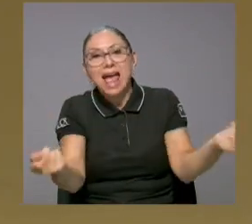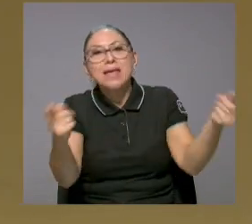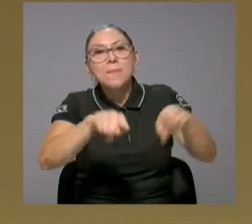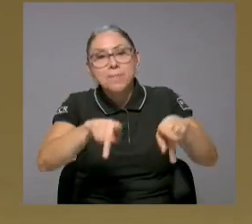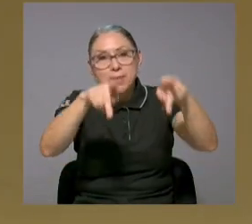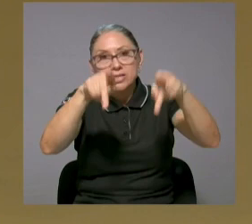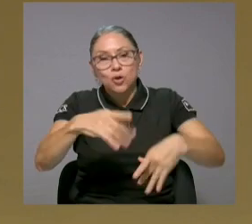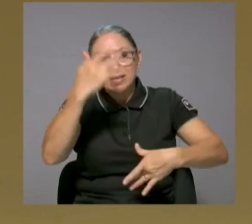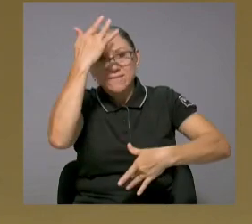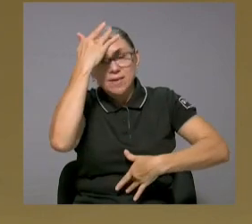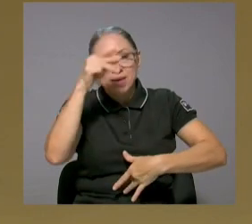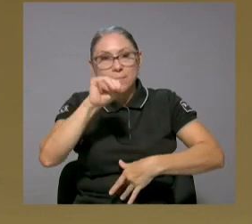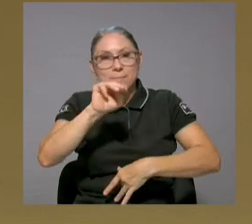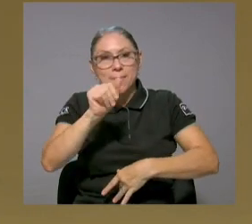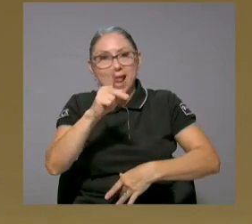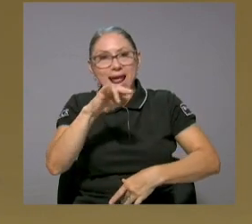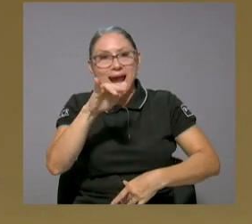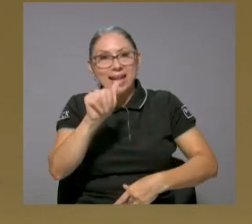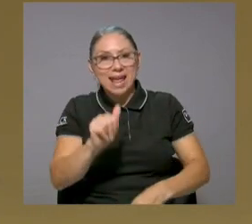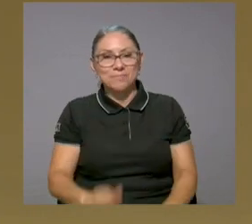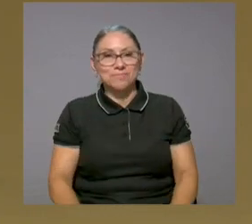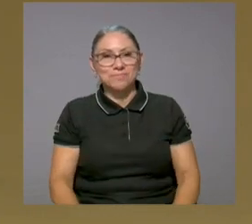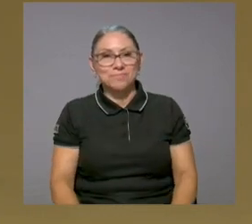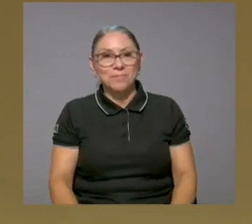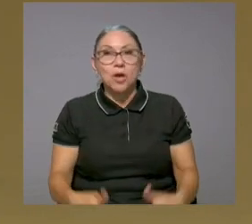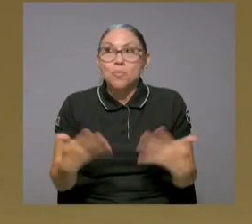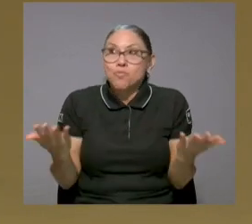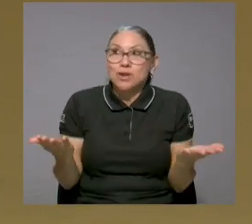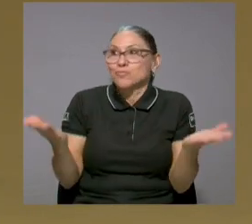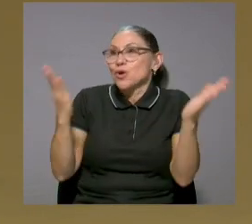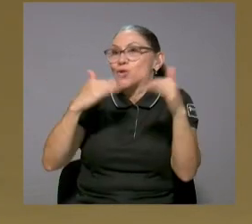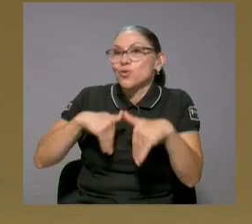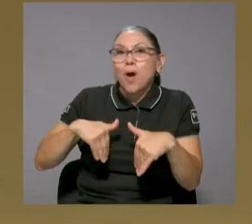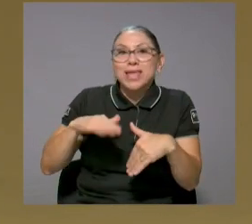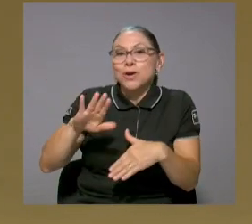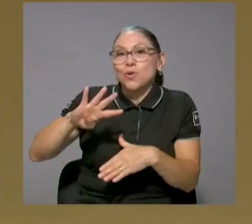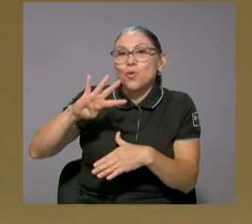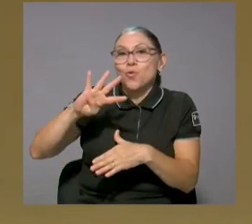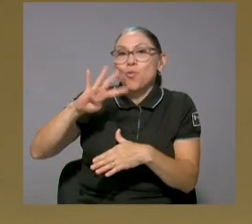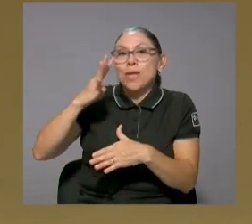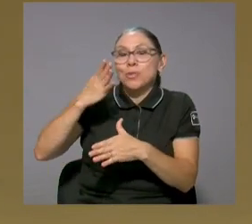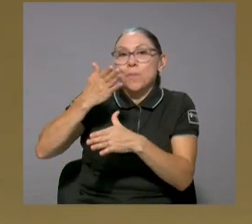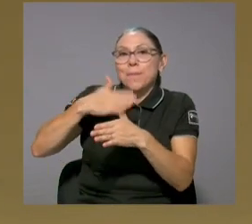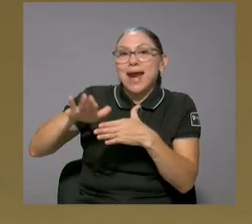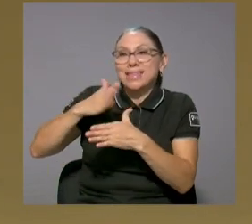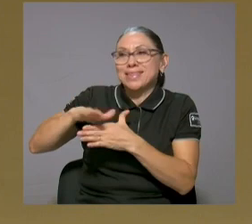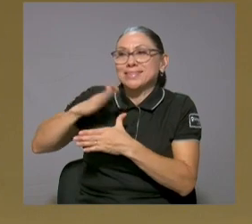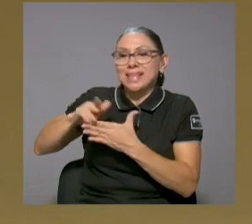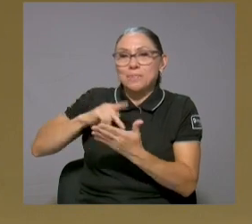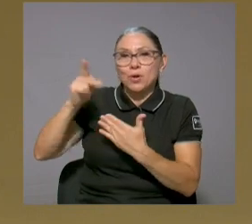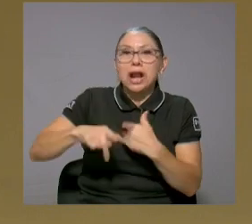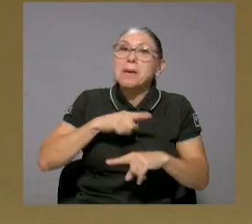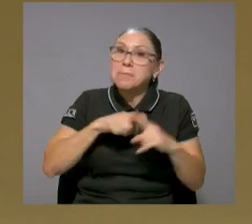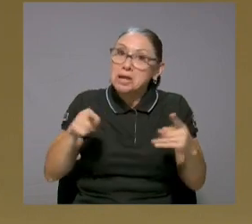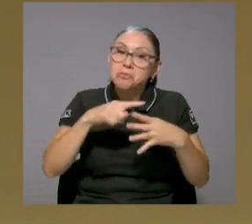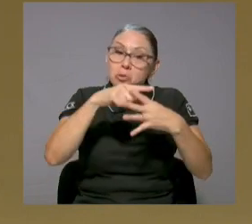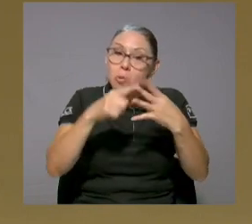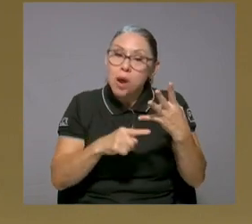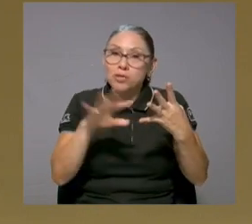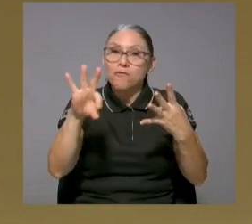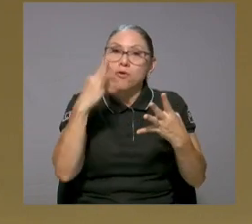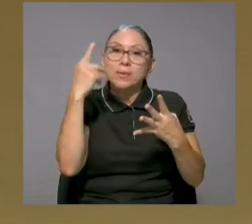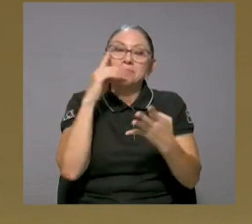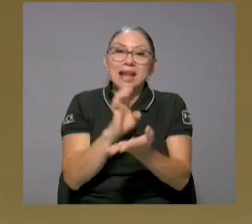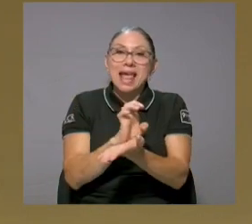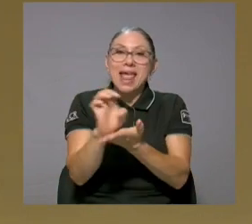no tendremos 4 segmentos en el programa, pero tenemos cuatro medidas. No sé si ahora